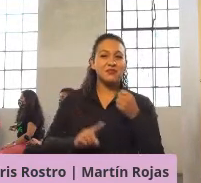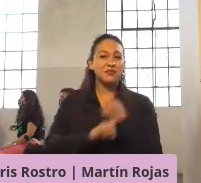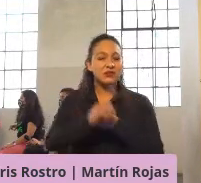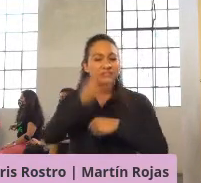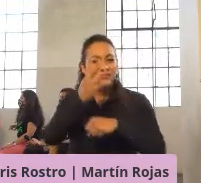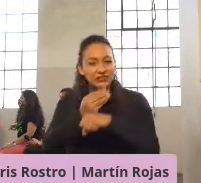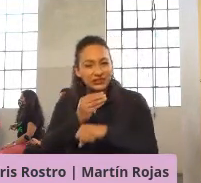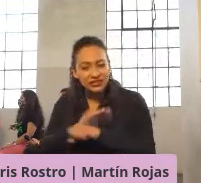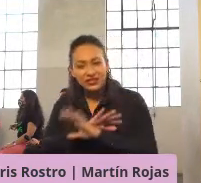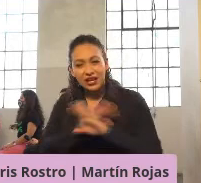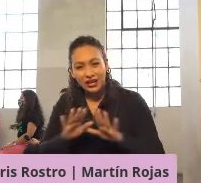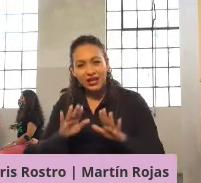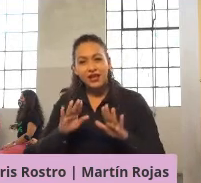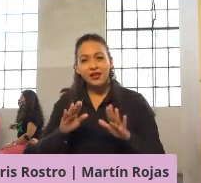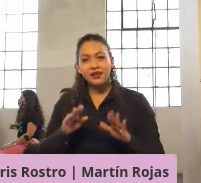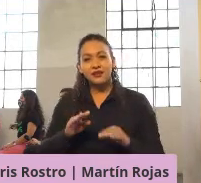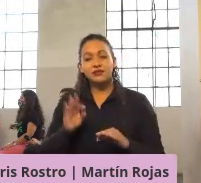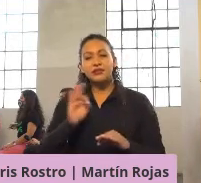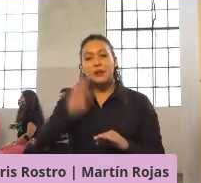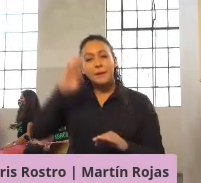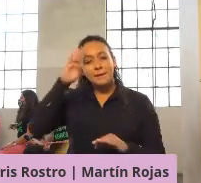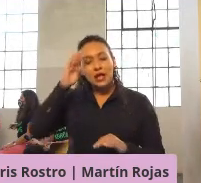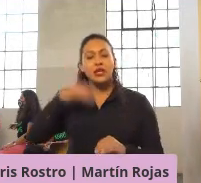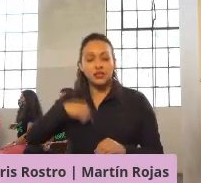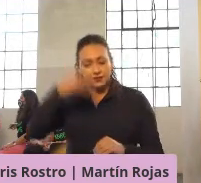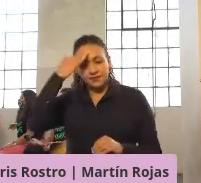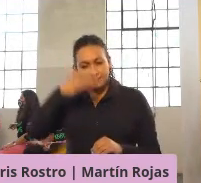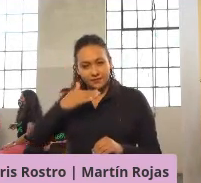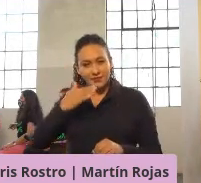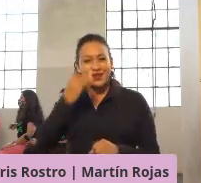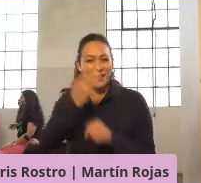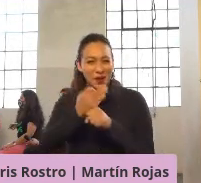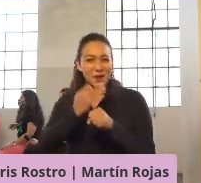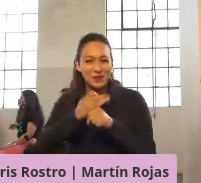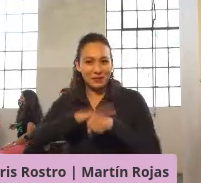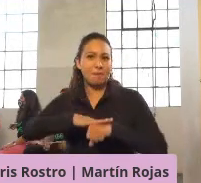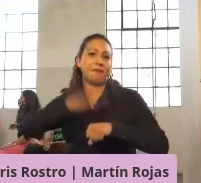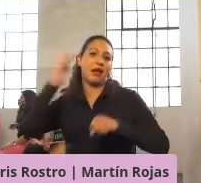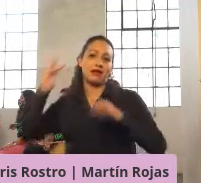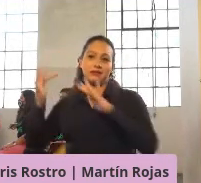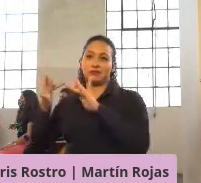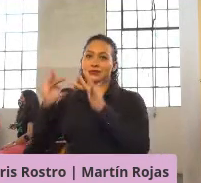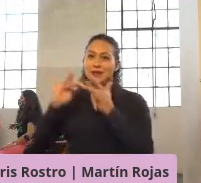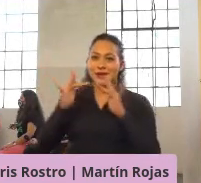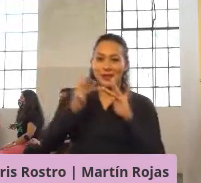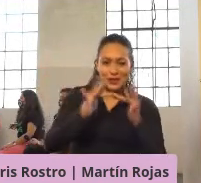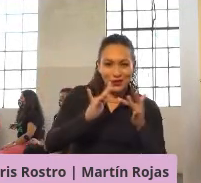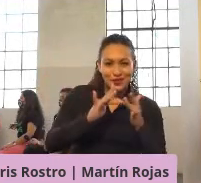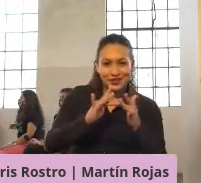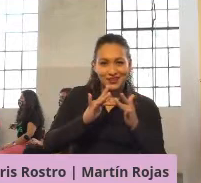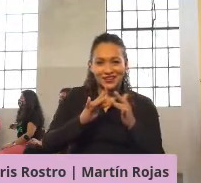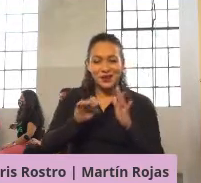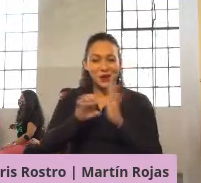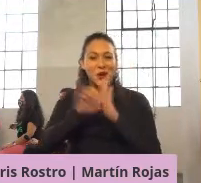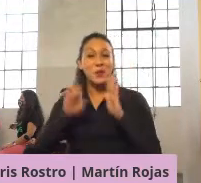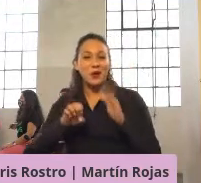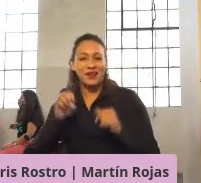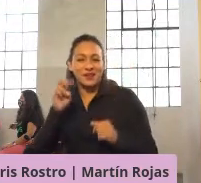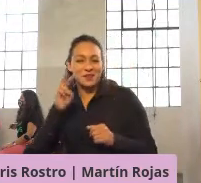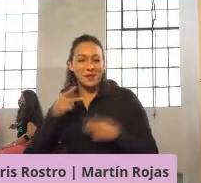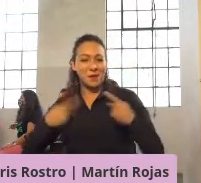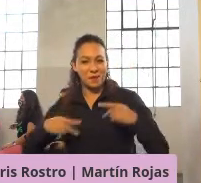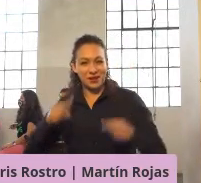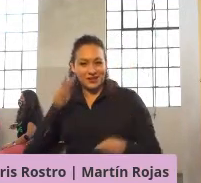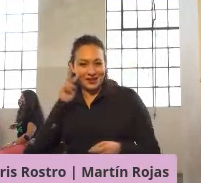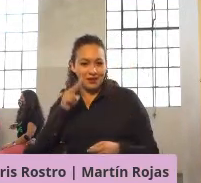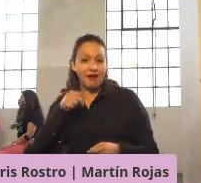irnos como, o sea, pensar, creo que en estas épocas de redes sociales, ver cuántas vistas tienes en tu página, tal, tal, tal,